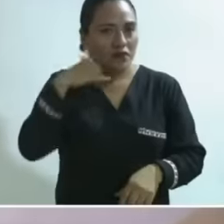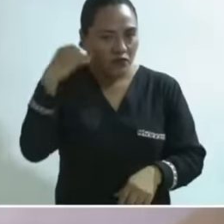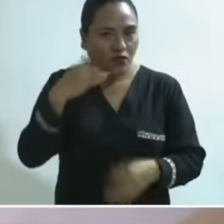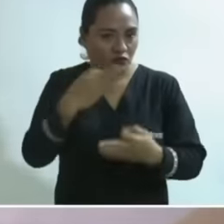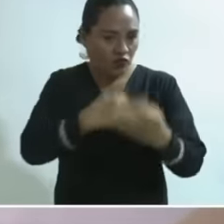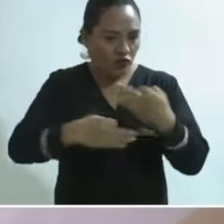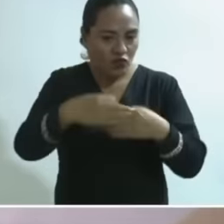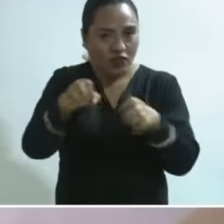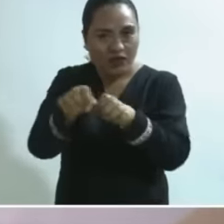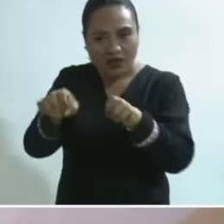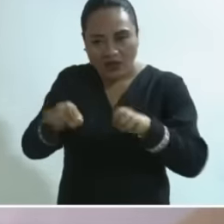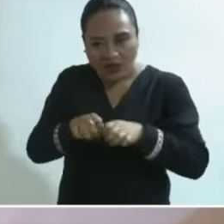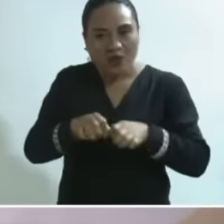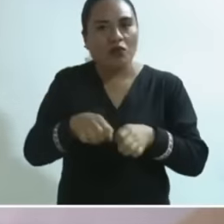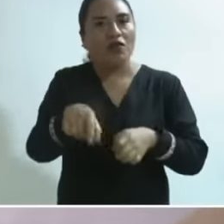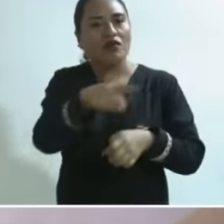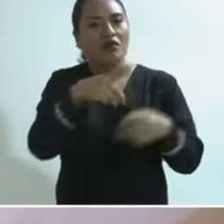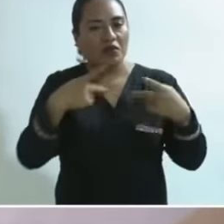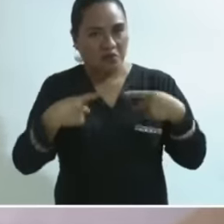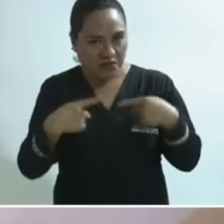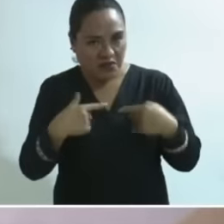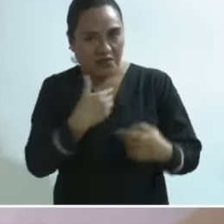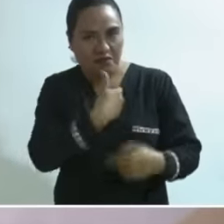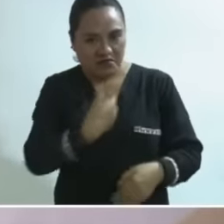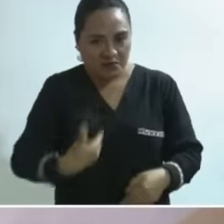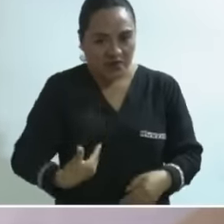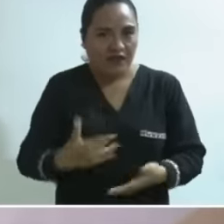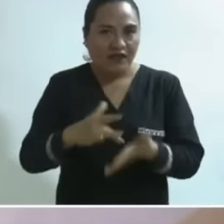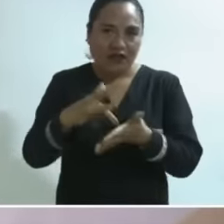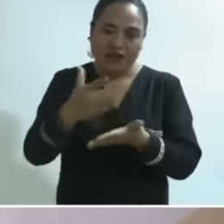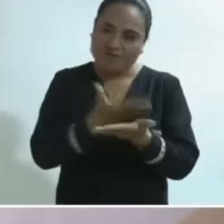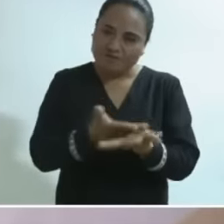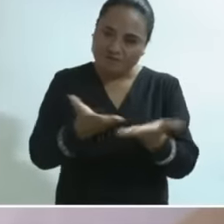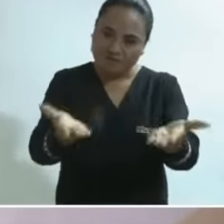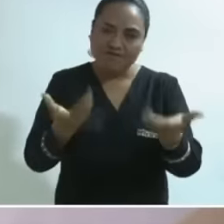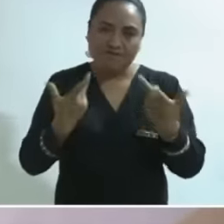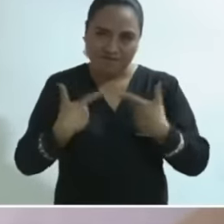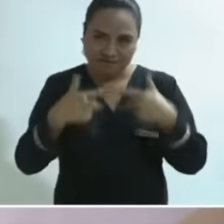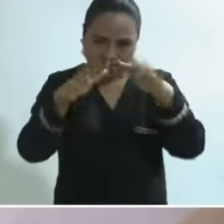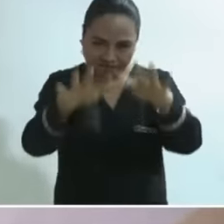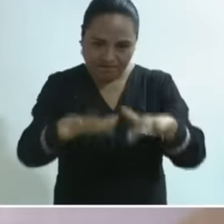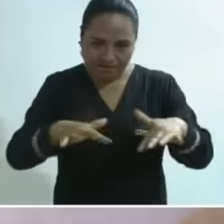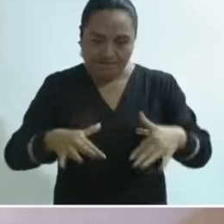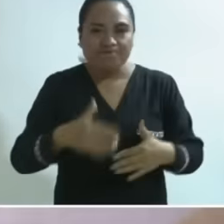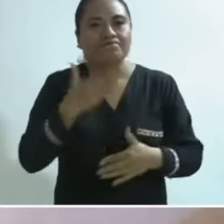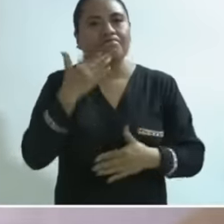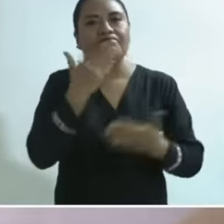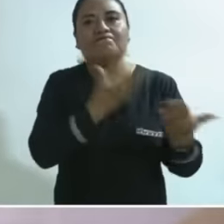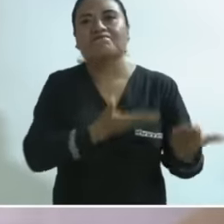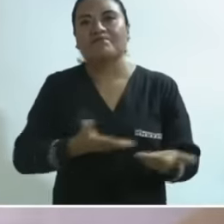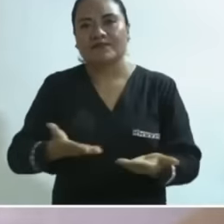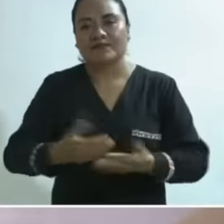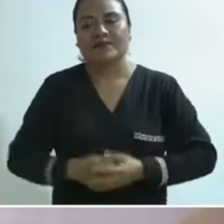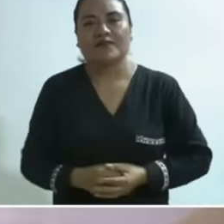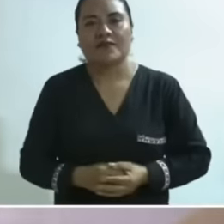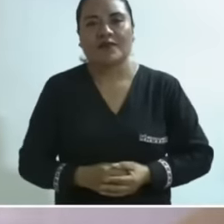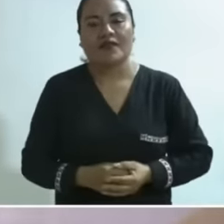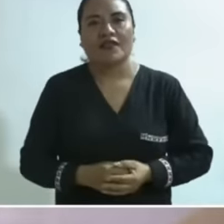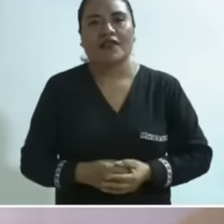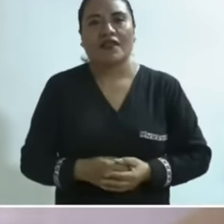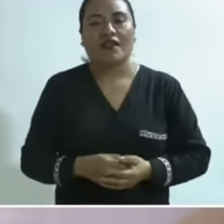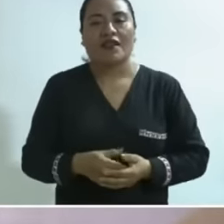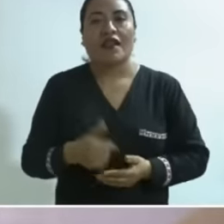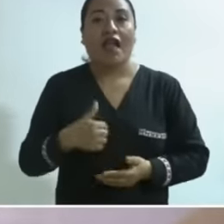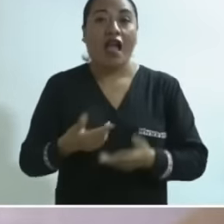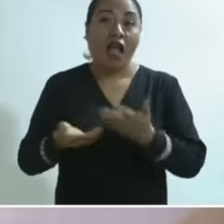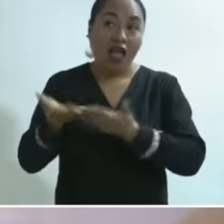el equipo del presidente, y gracias a ustedes, sobre todo, por este recibimiento. Cuando estuvimos aquí